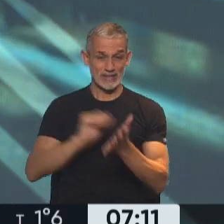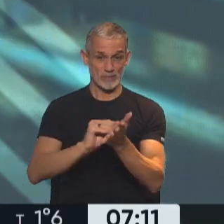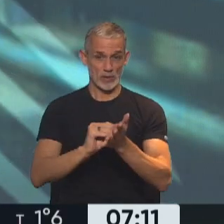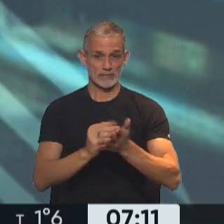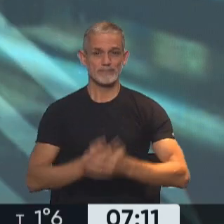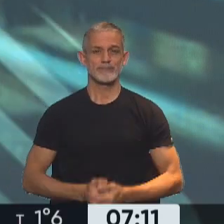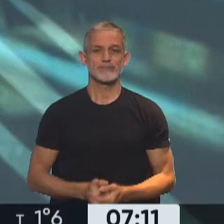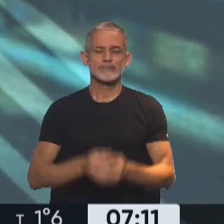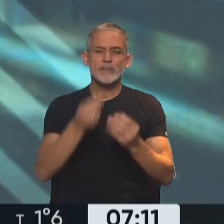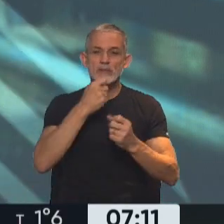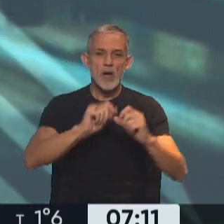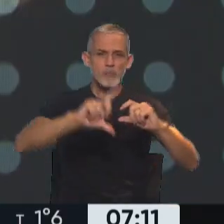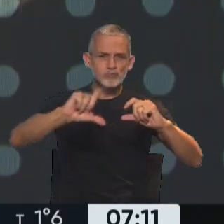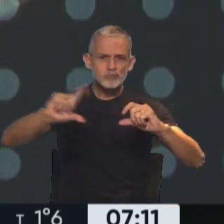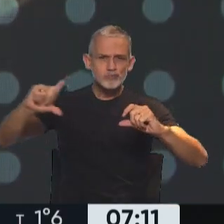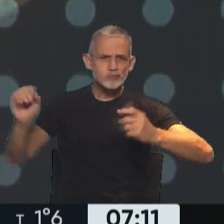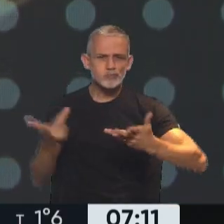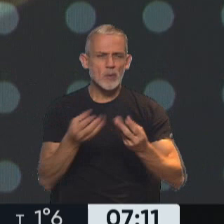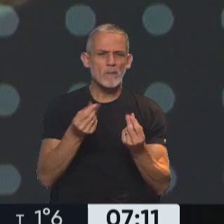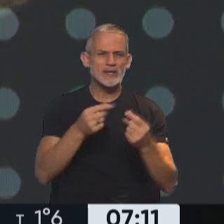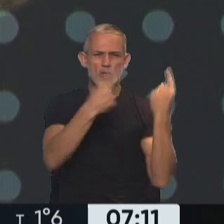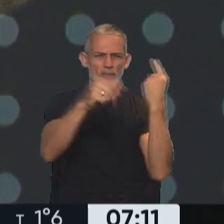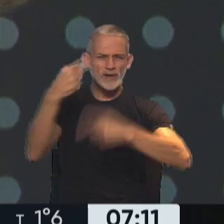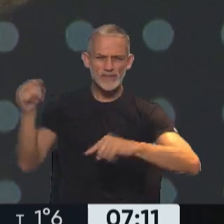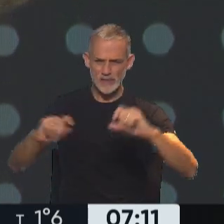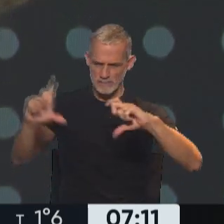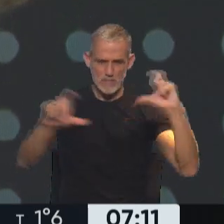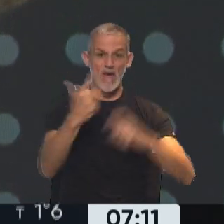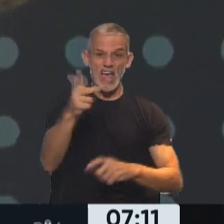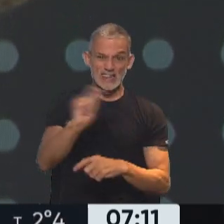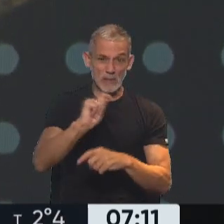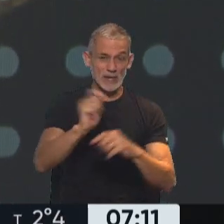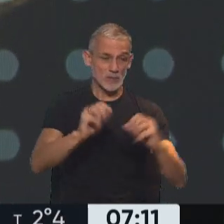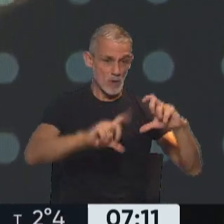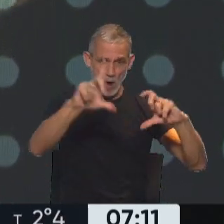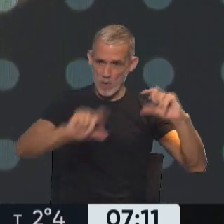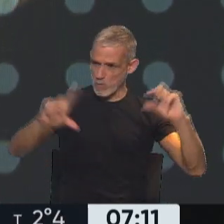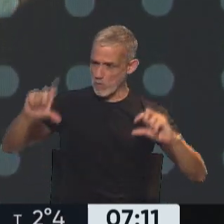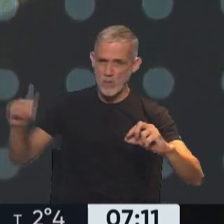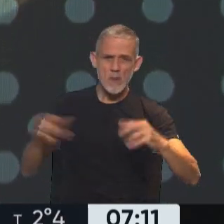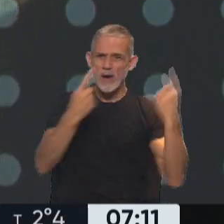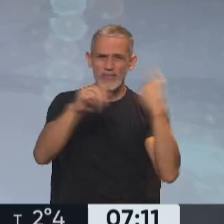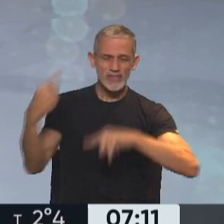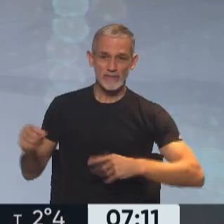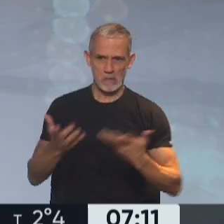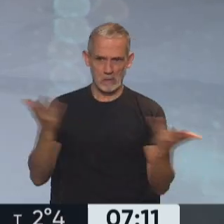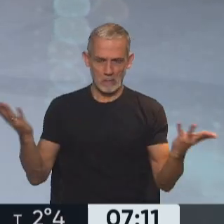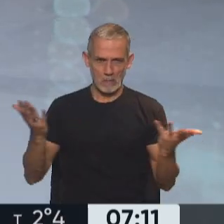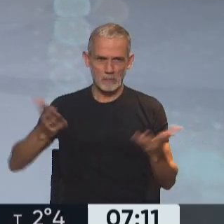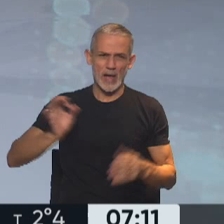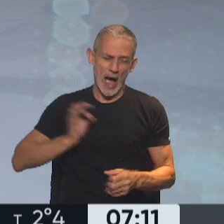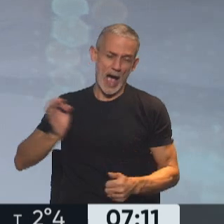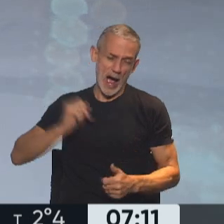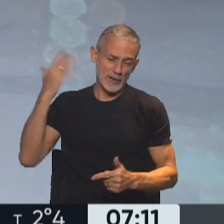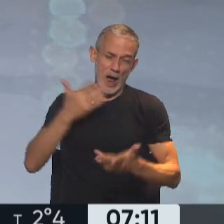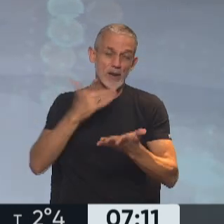lado, segmentación. ¿Qué pasó con la segmentación? Estuvimos hablando casi 3 meses y todavía no tenemos novedades de cómo se va a aplicar. Décadas hablando de segmentación.